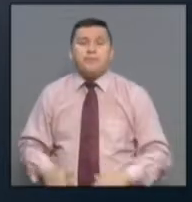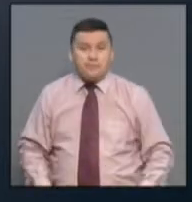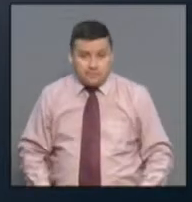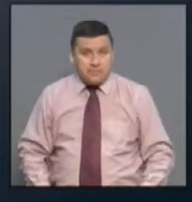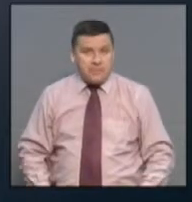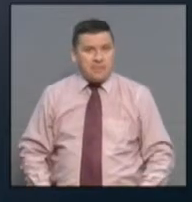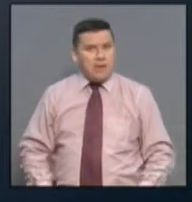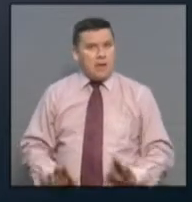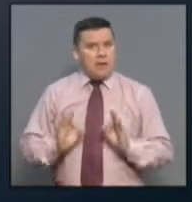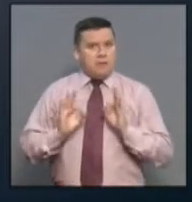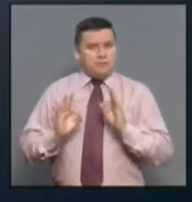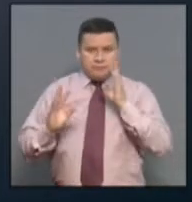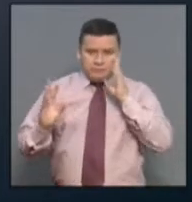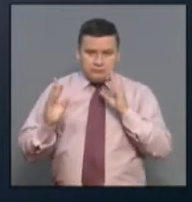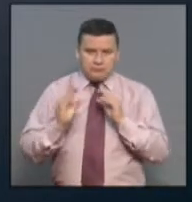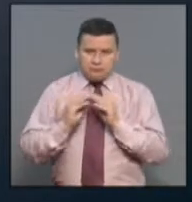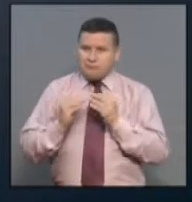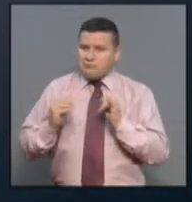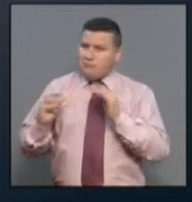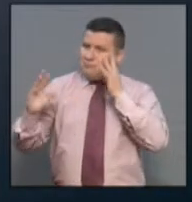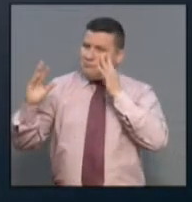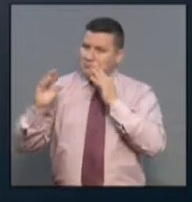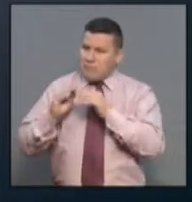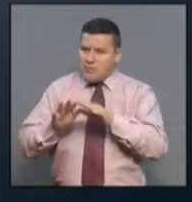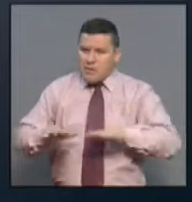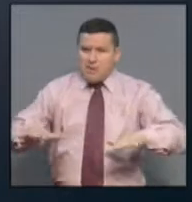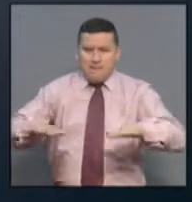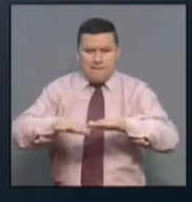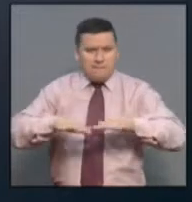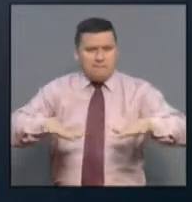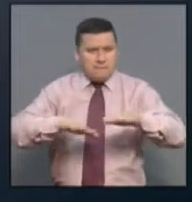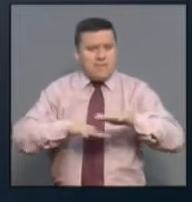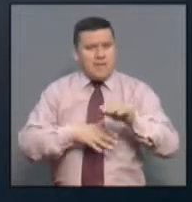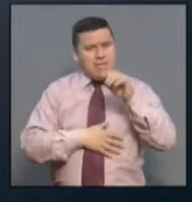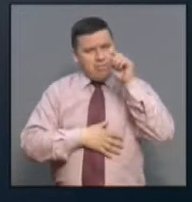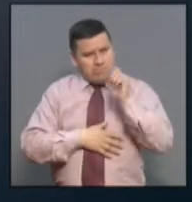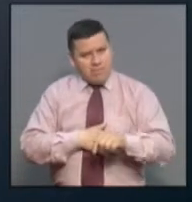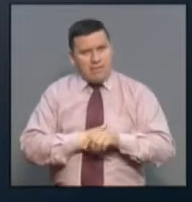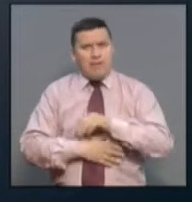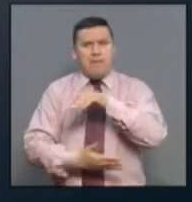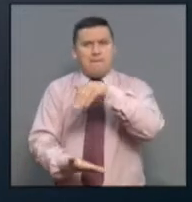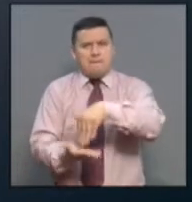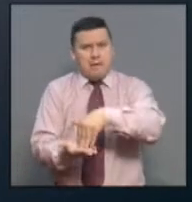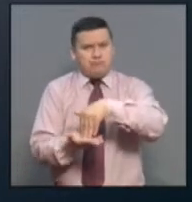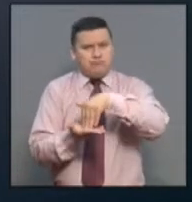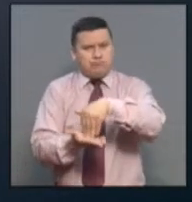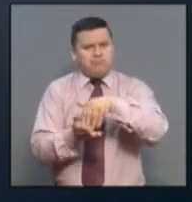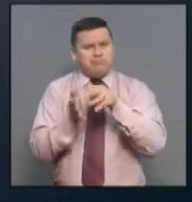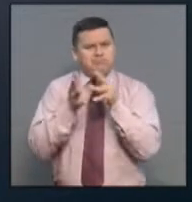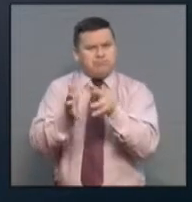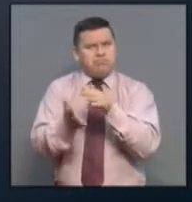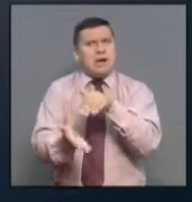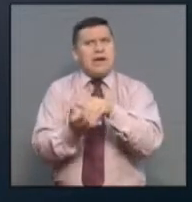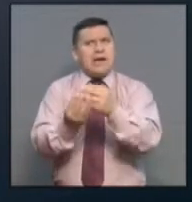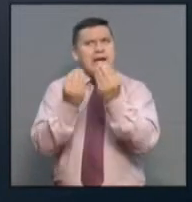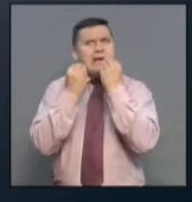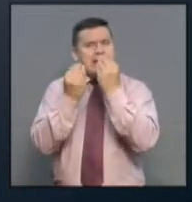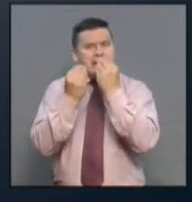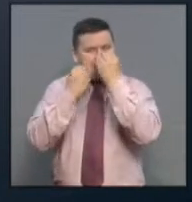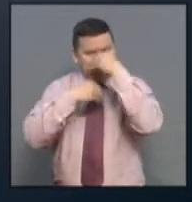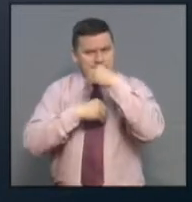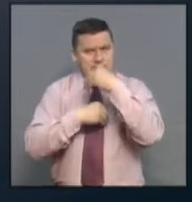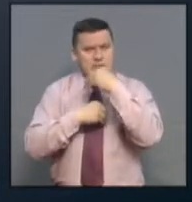de la consolidación de los territorios nos debemos fortalecer inicialmente en la